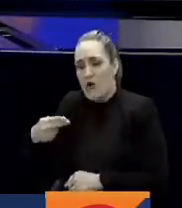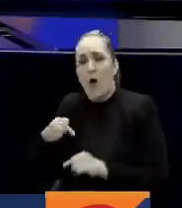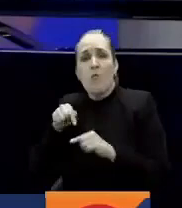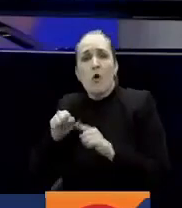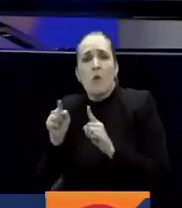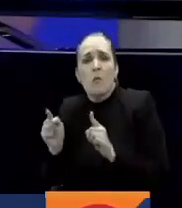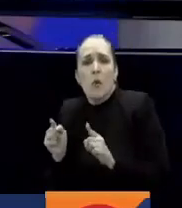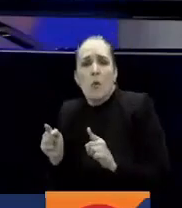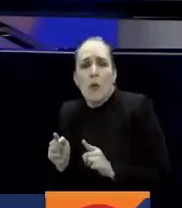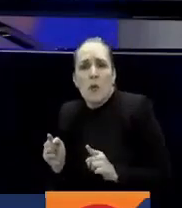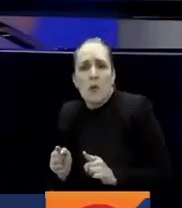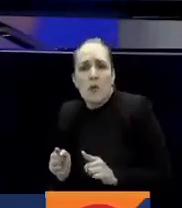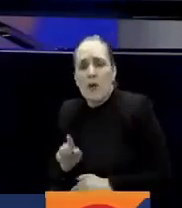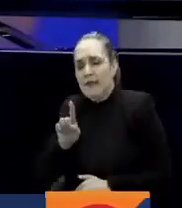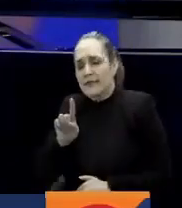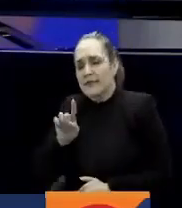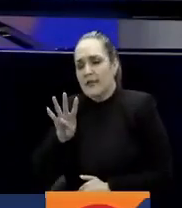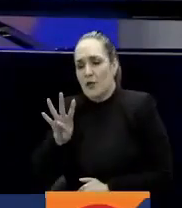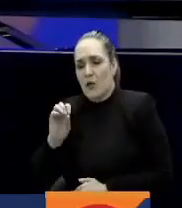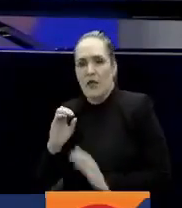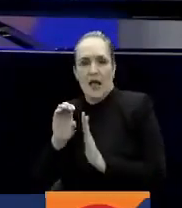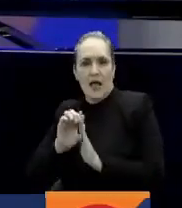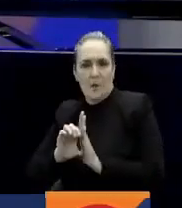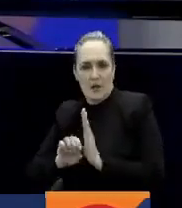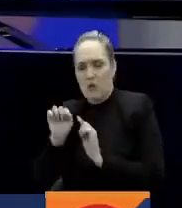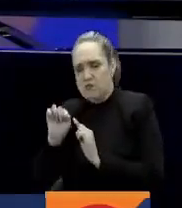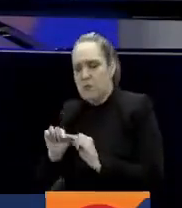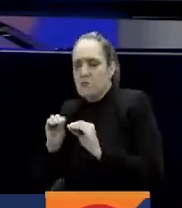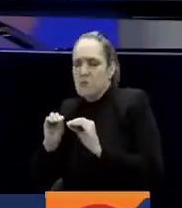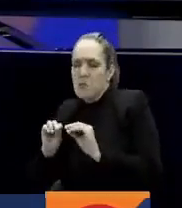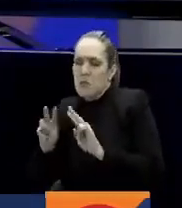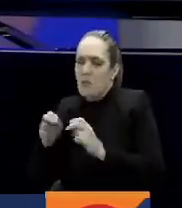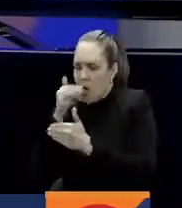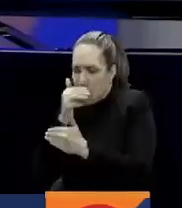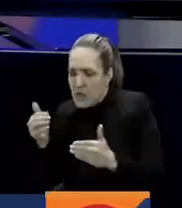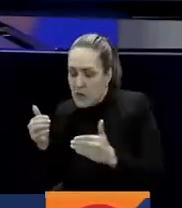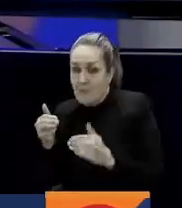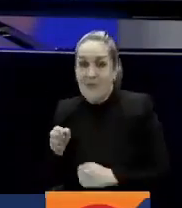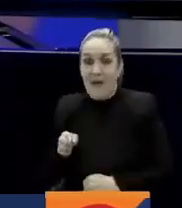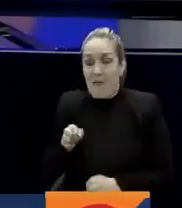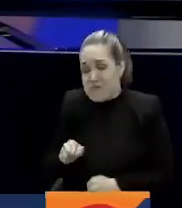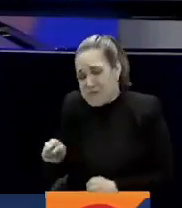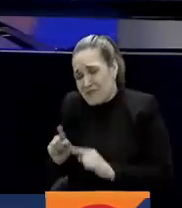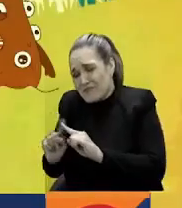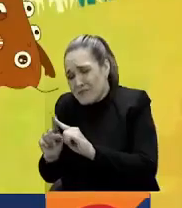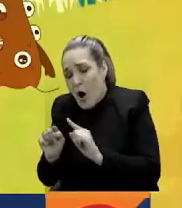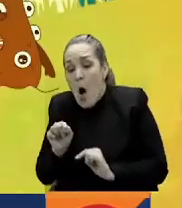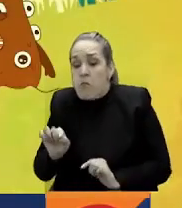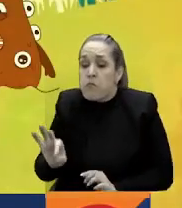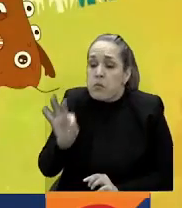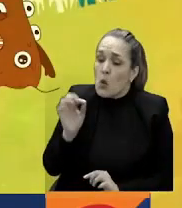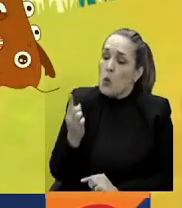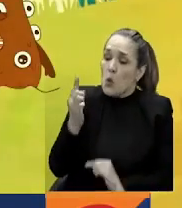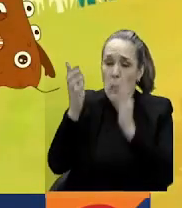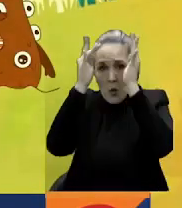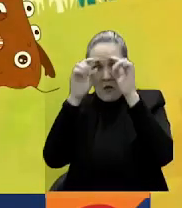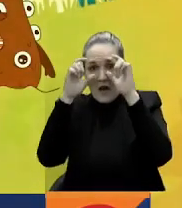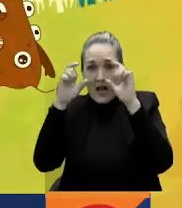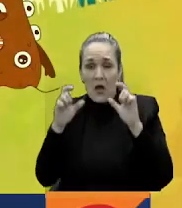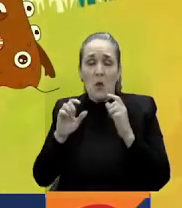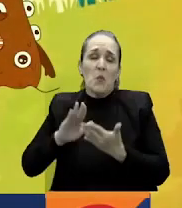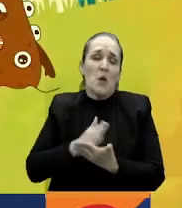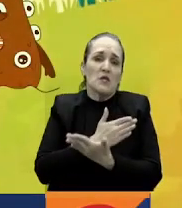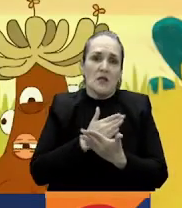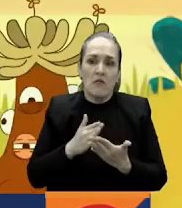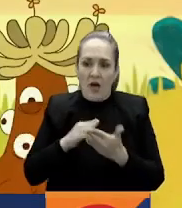los que a través de música y canciones le enseñan cosas a los niños. El frailejón le enseñaba a los niños a cuidar el agua. Resulta que la canción se fue